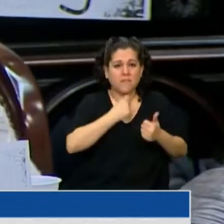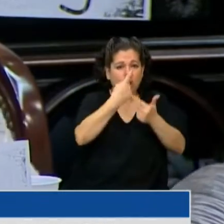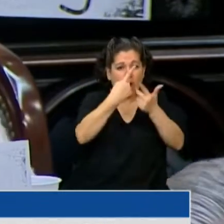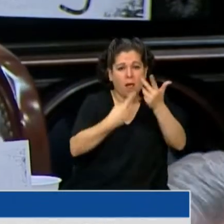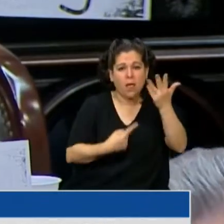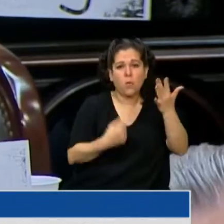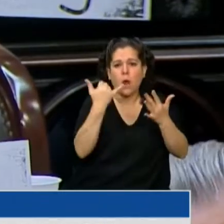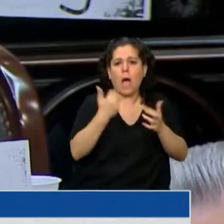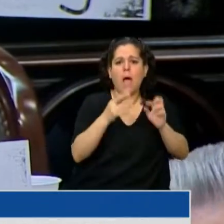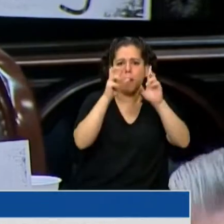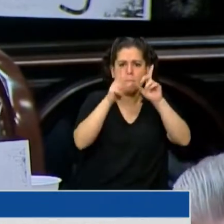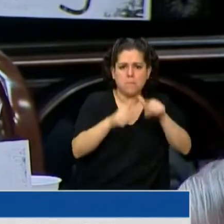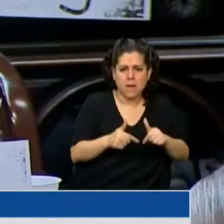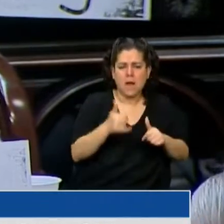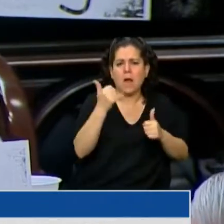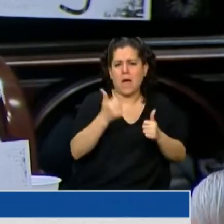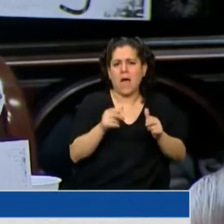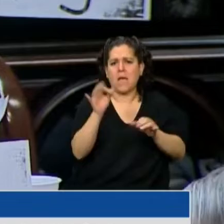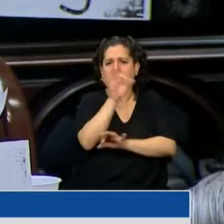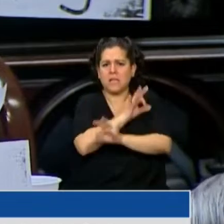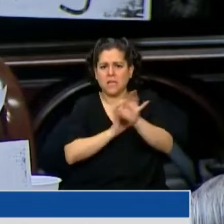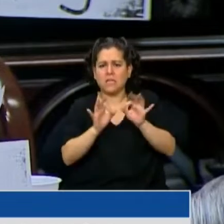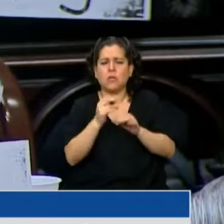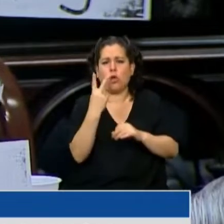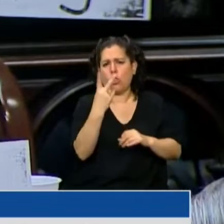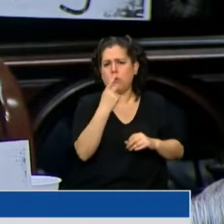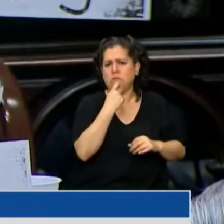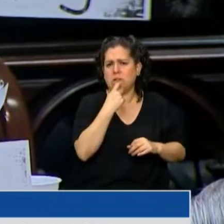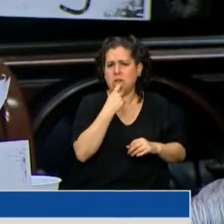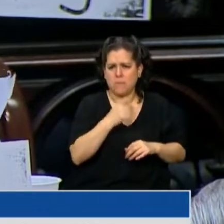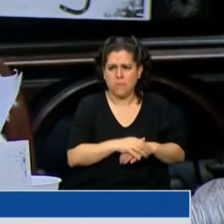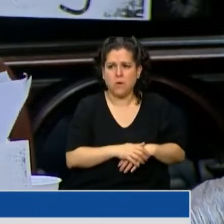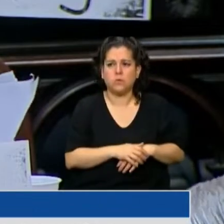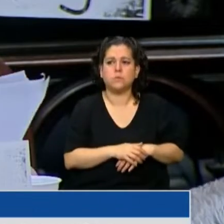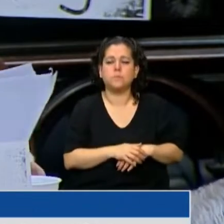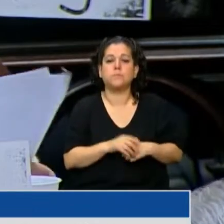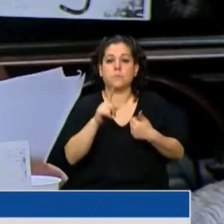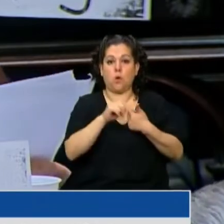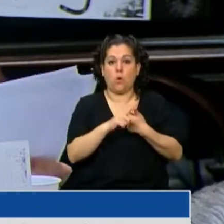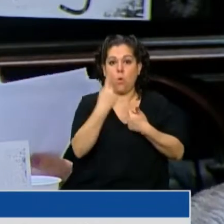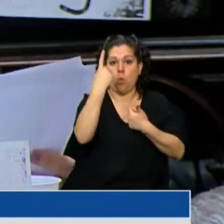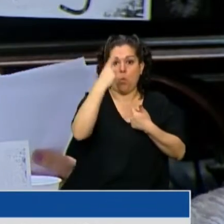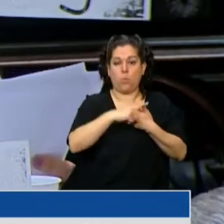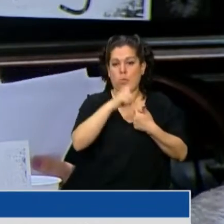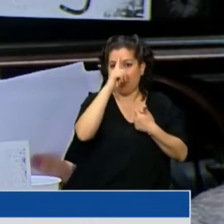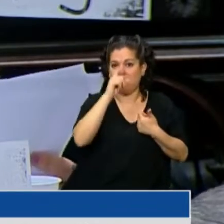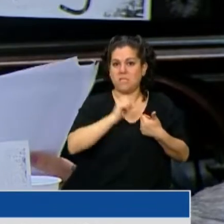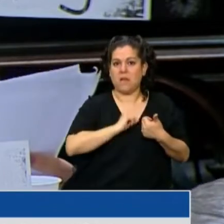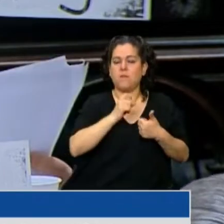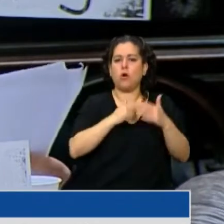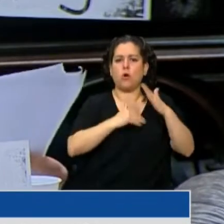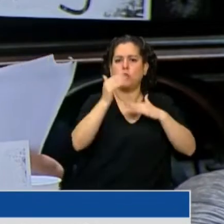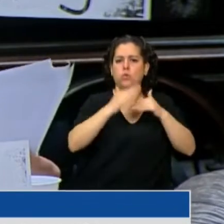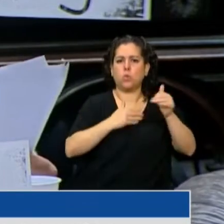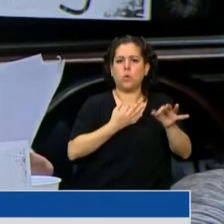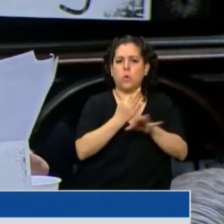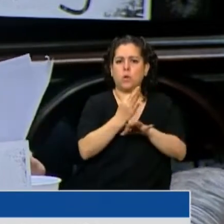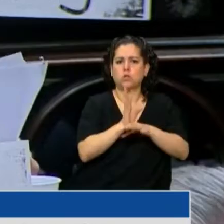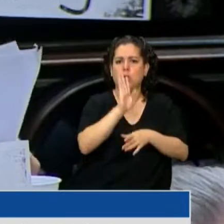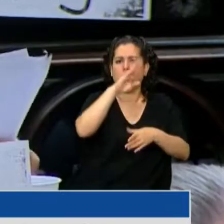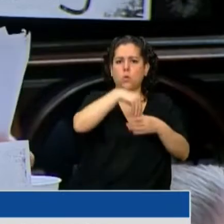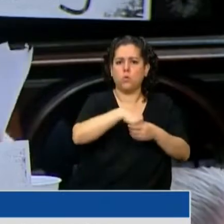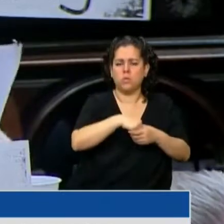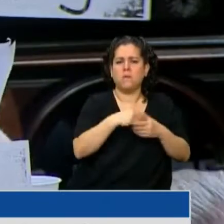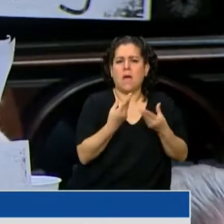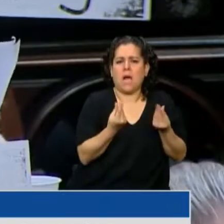tiene una misión y una estrategia y les voy a dar solamente 2 ejemplos. Uno de los desafíos es construir una educación inclusiva y de